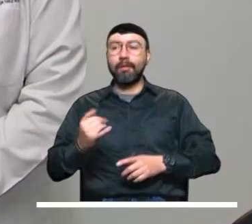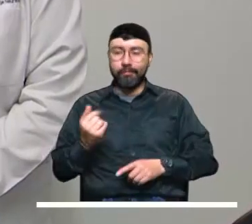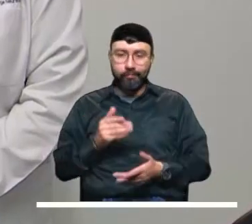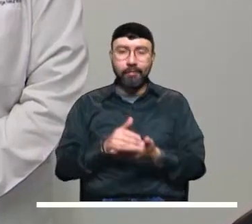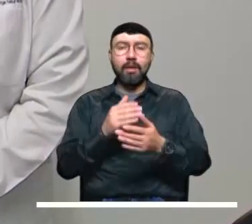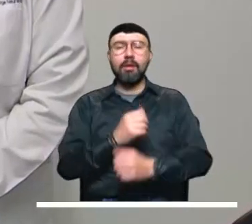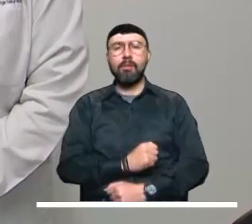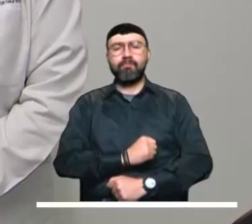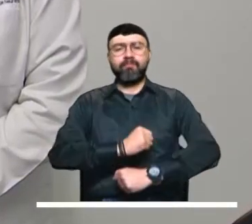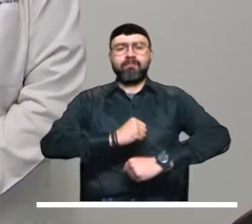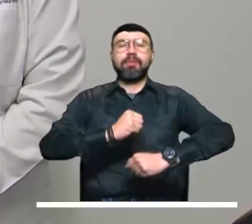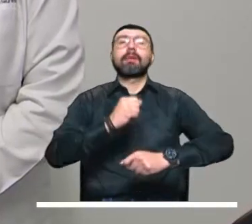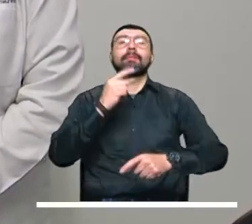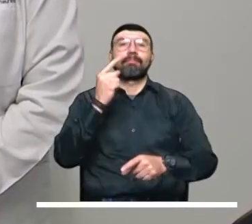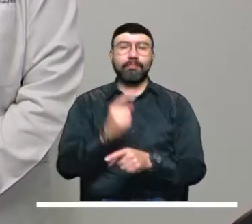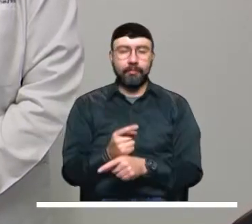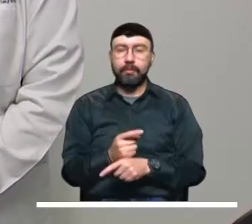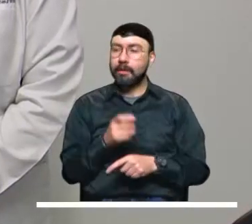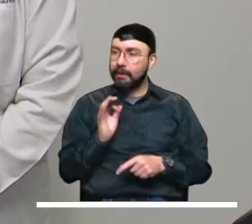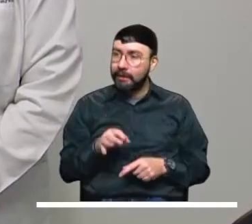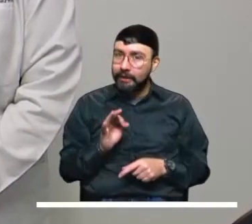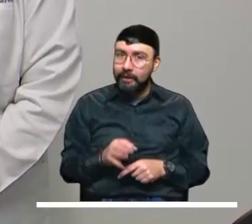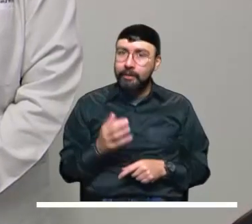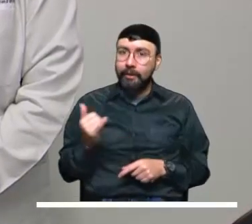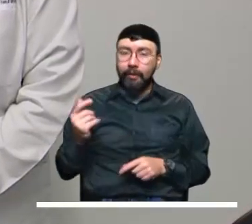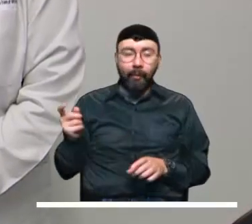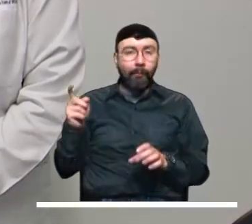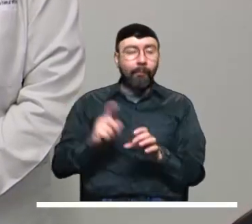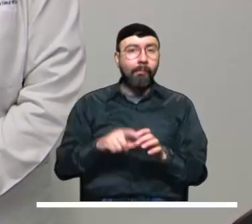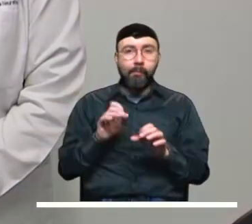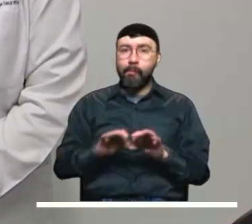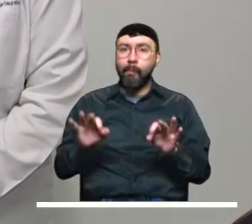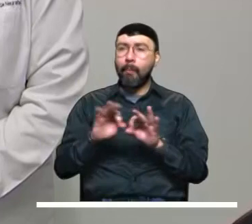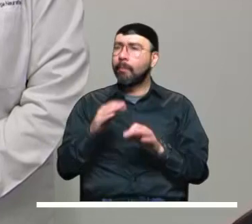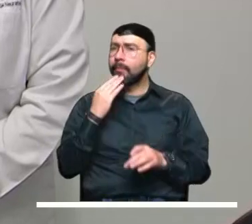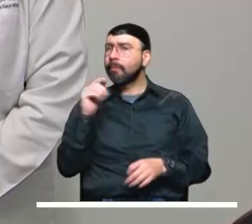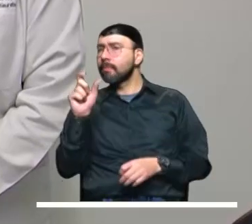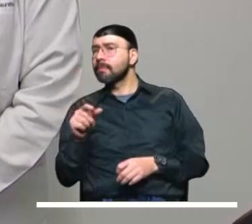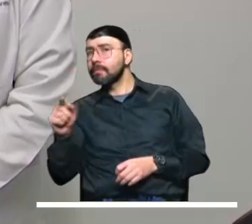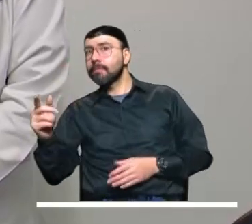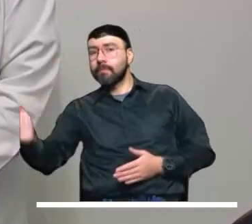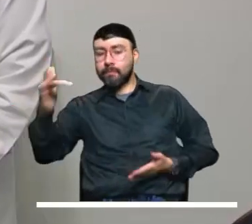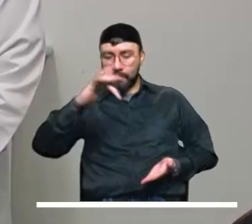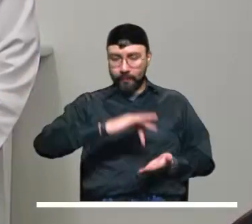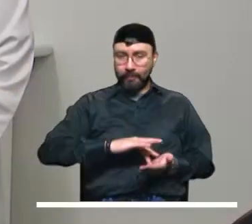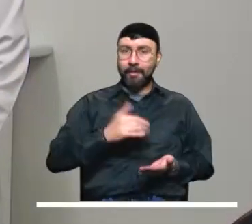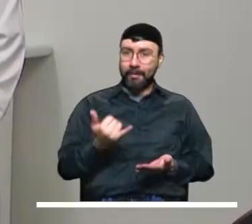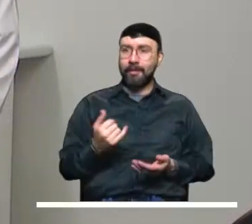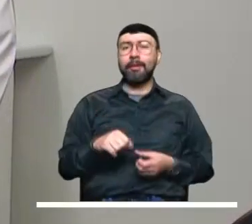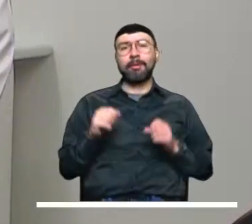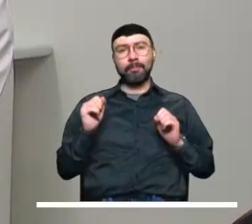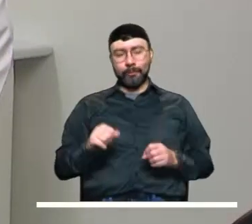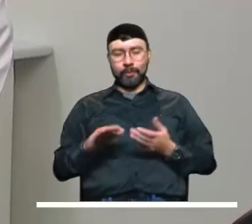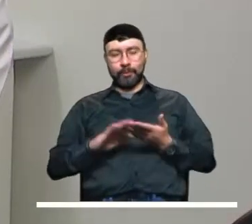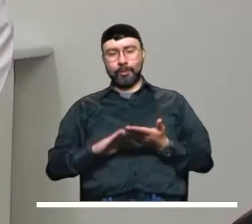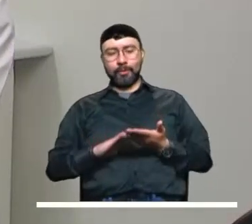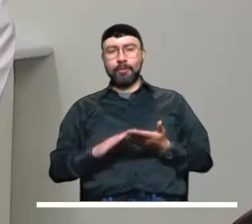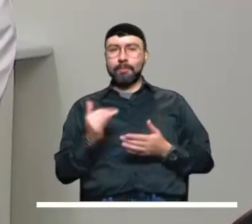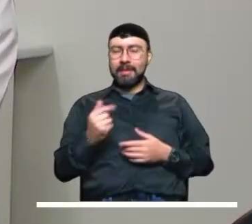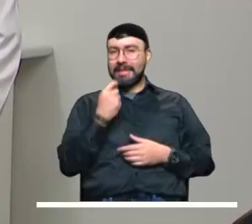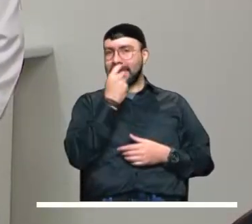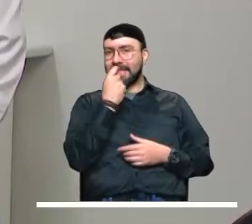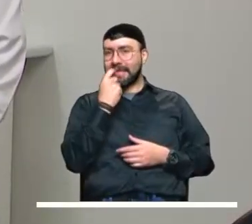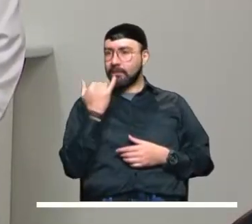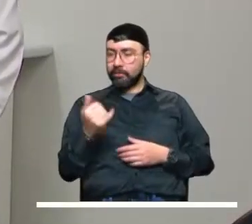estar inflamados. Por eso siempre, siempre, siempre una persona que asista acá va a llegar al área de odontología